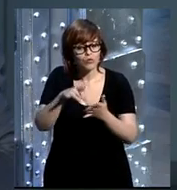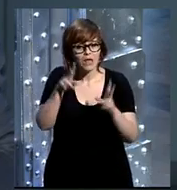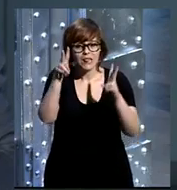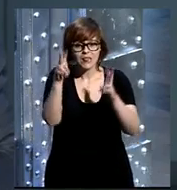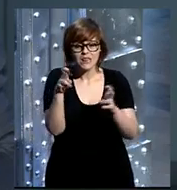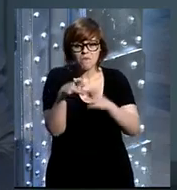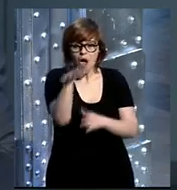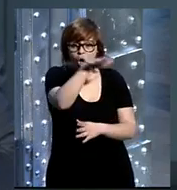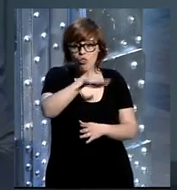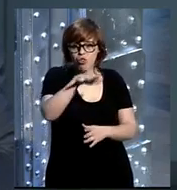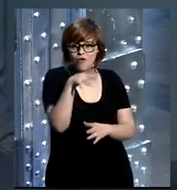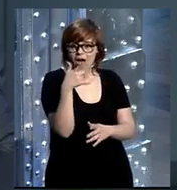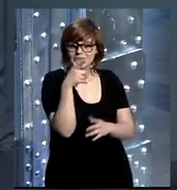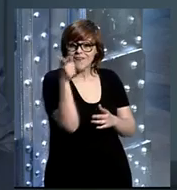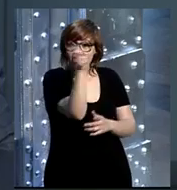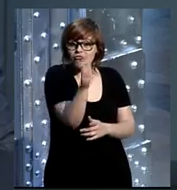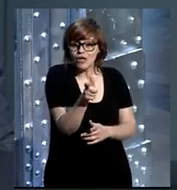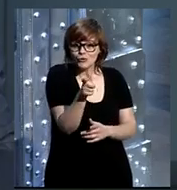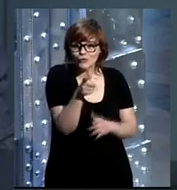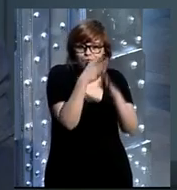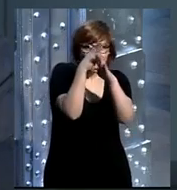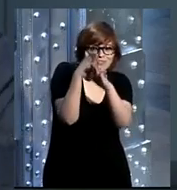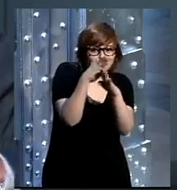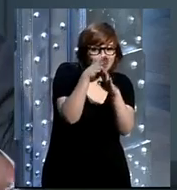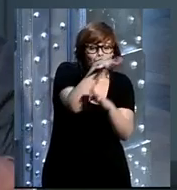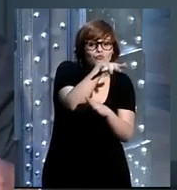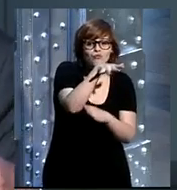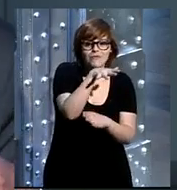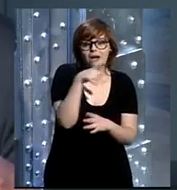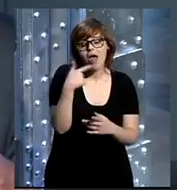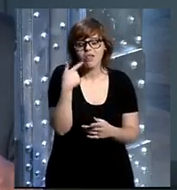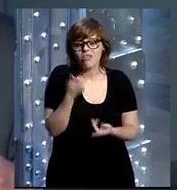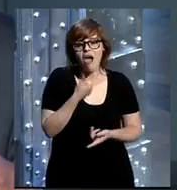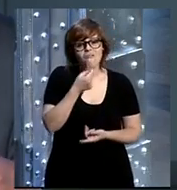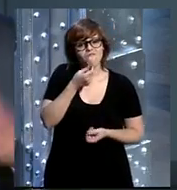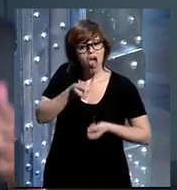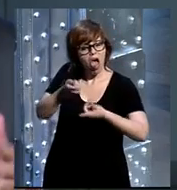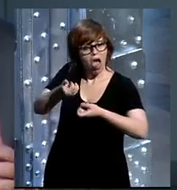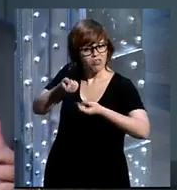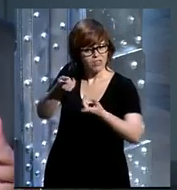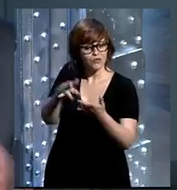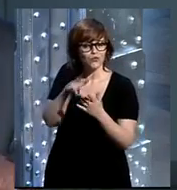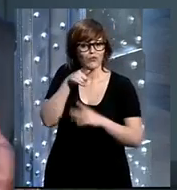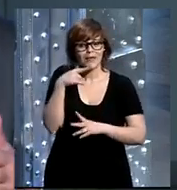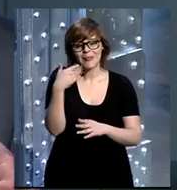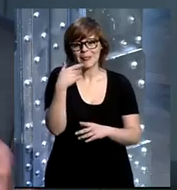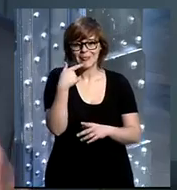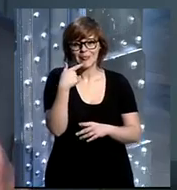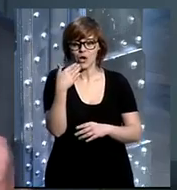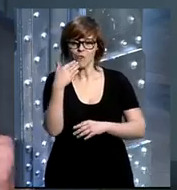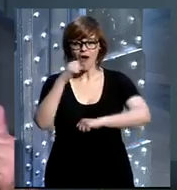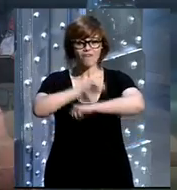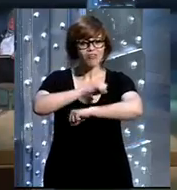de privacidad. En este objetivo de facilitar las cosas, de que solo hay una ventanilla, como se